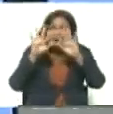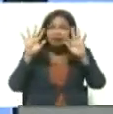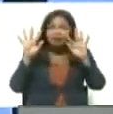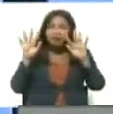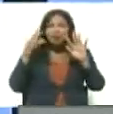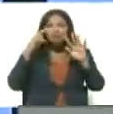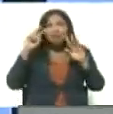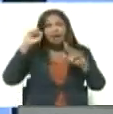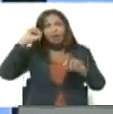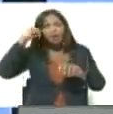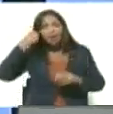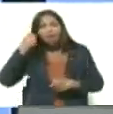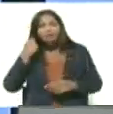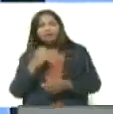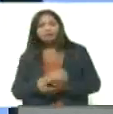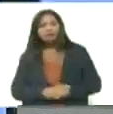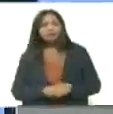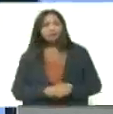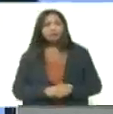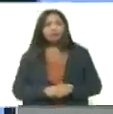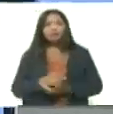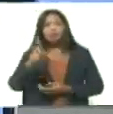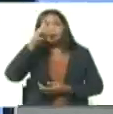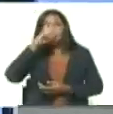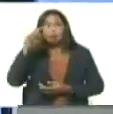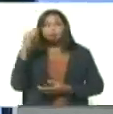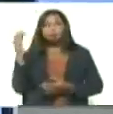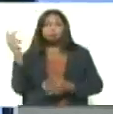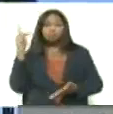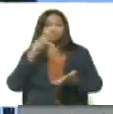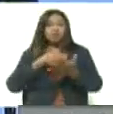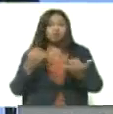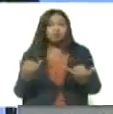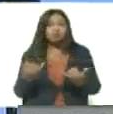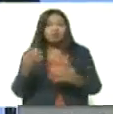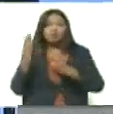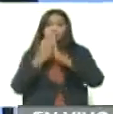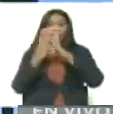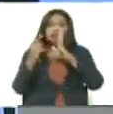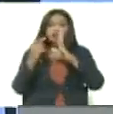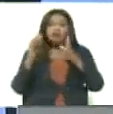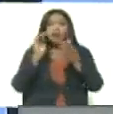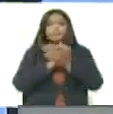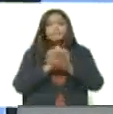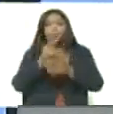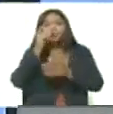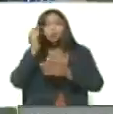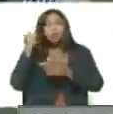Y acuérdense, en los años que han de venir, de la cara de ese compañero y esa